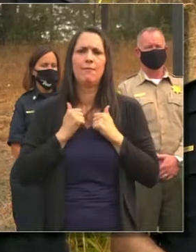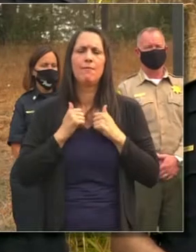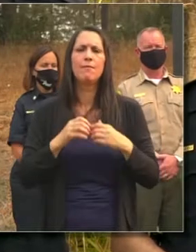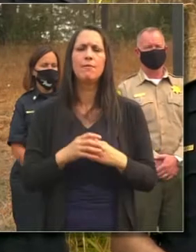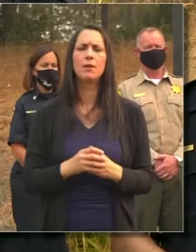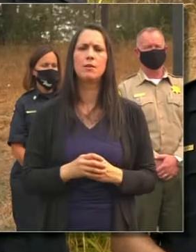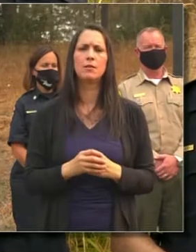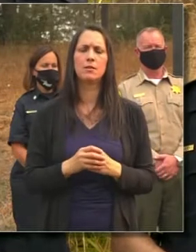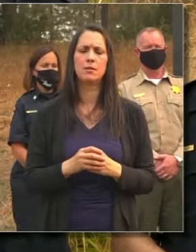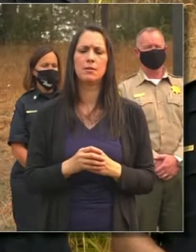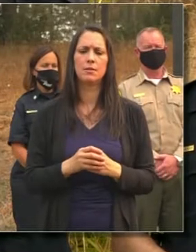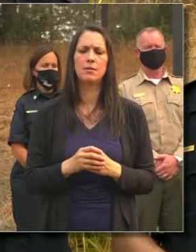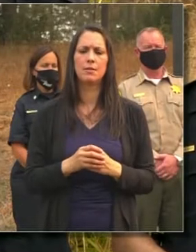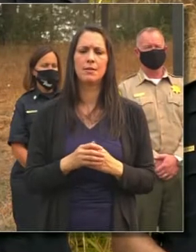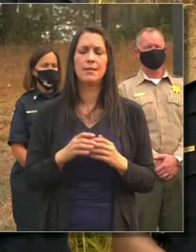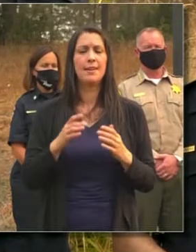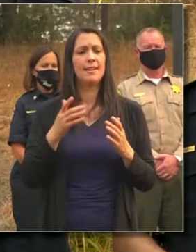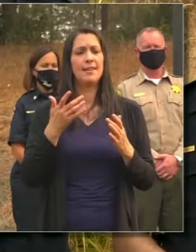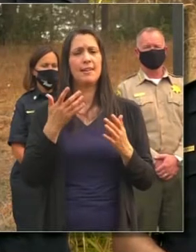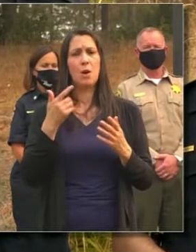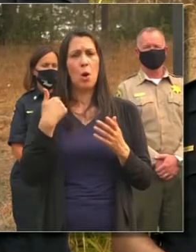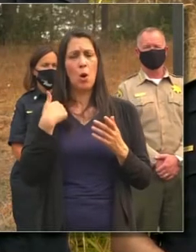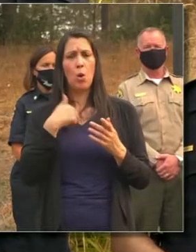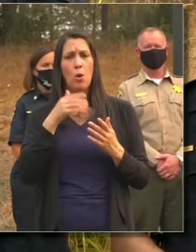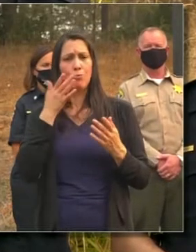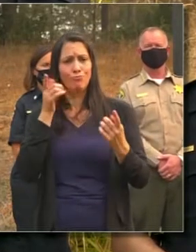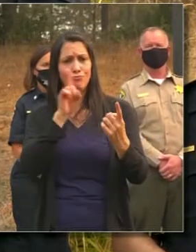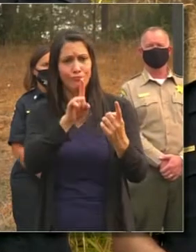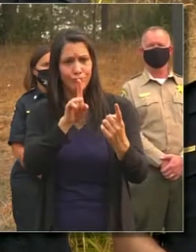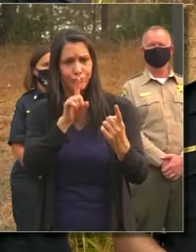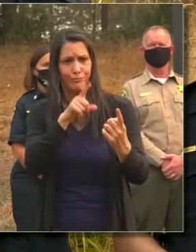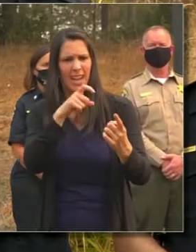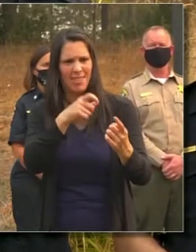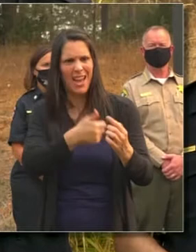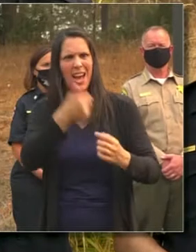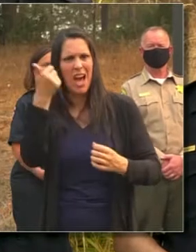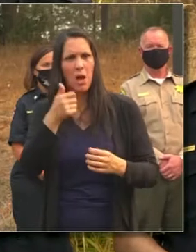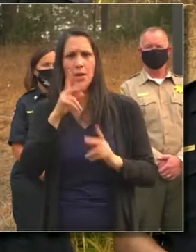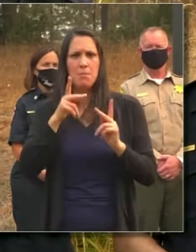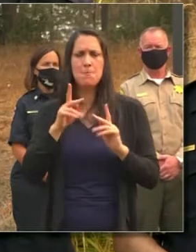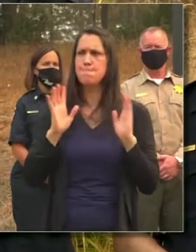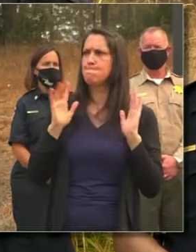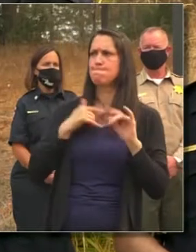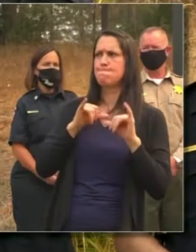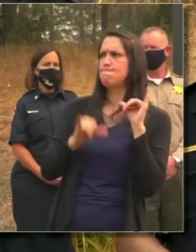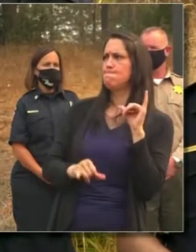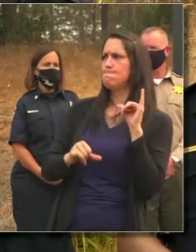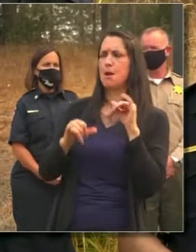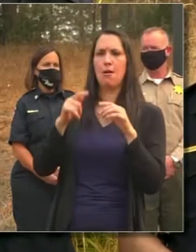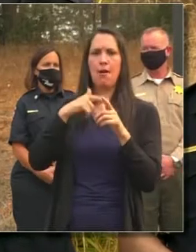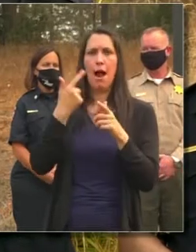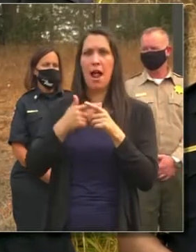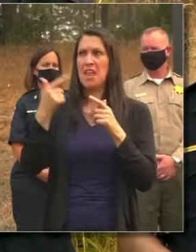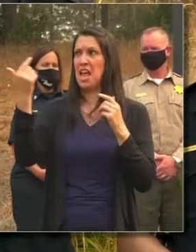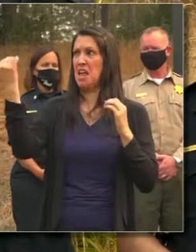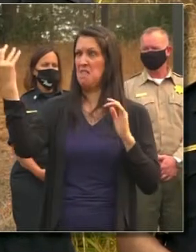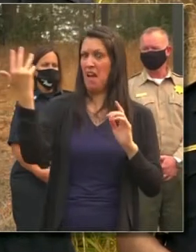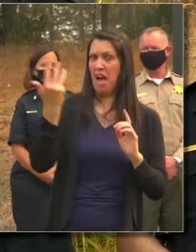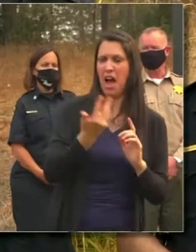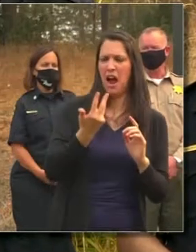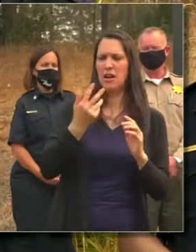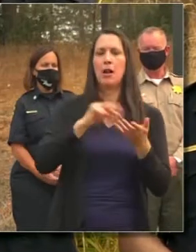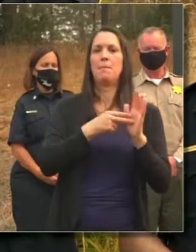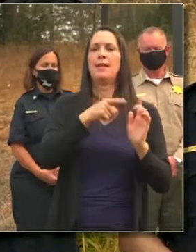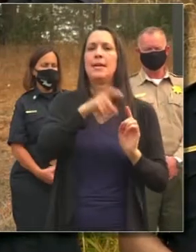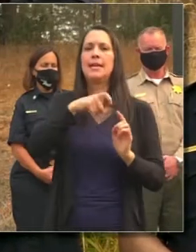de vida así que no es inusual que a la gente se le pida que evacúen y decidan no hacerlo y cuando llegue el incendio requieren asistencia adicional